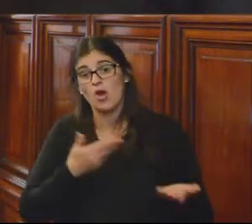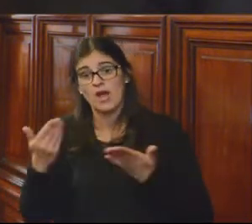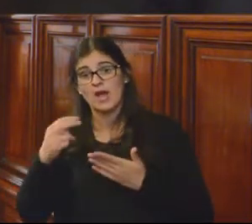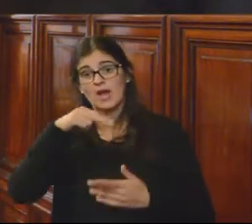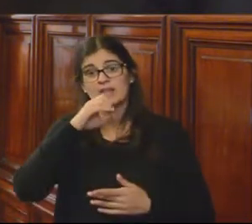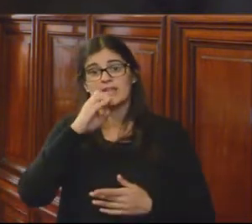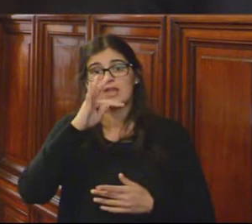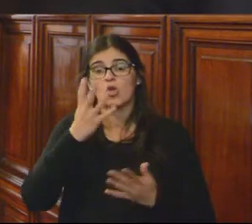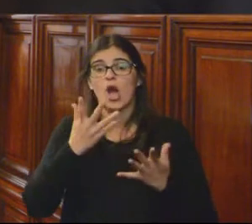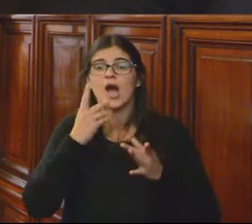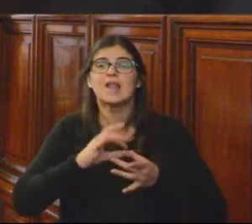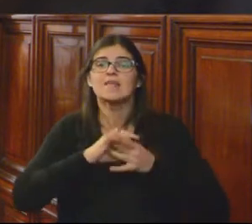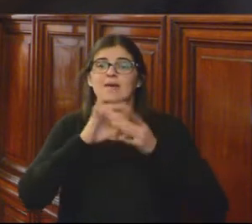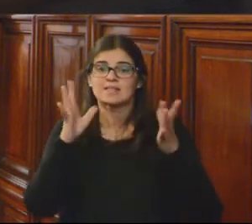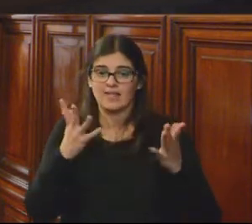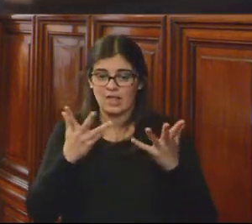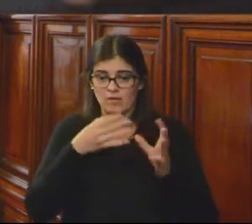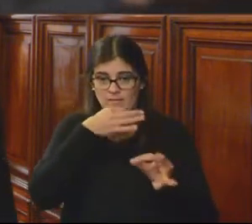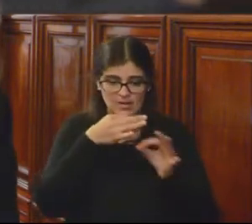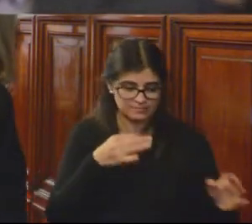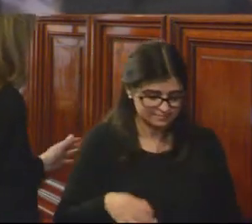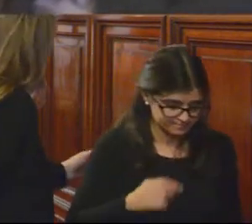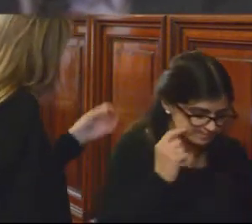de Una Ventana de la Libertad.